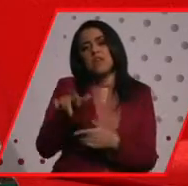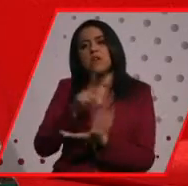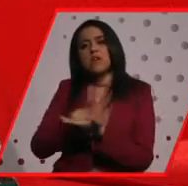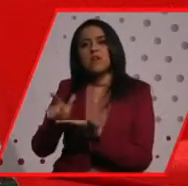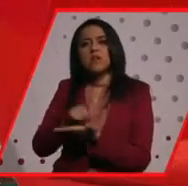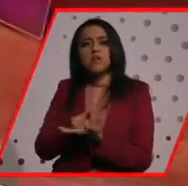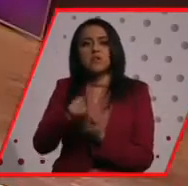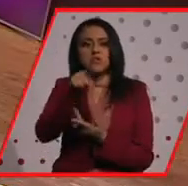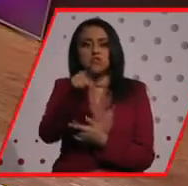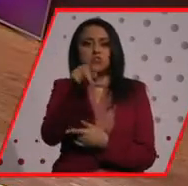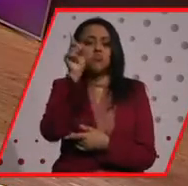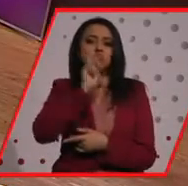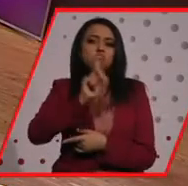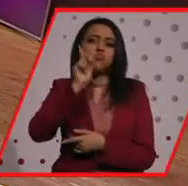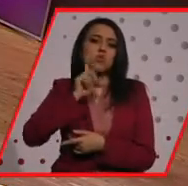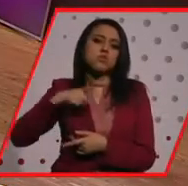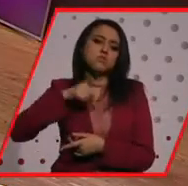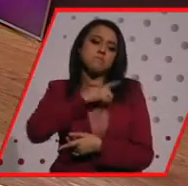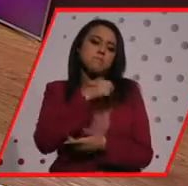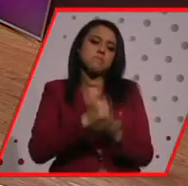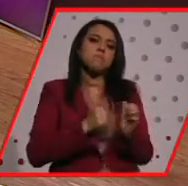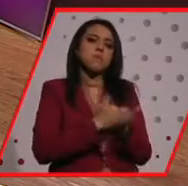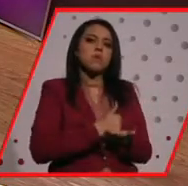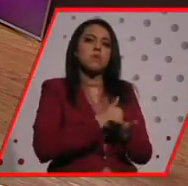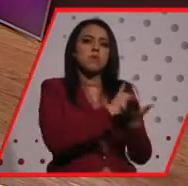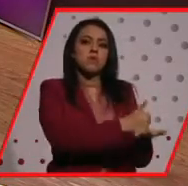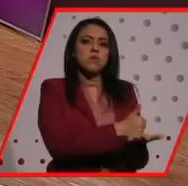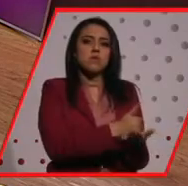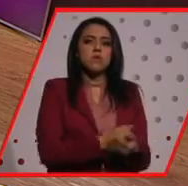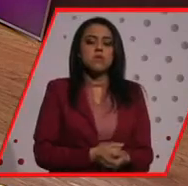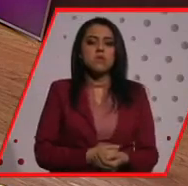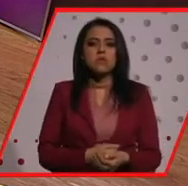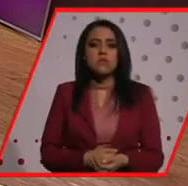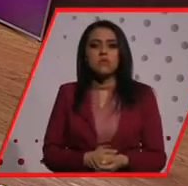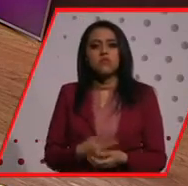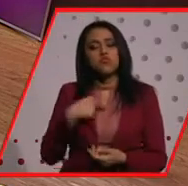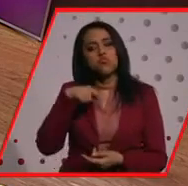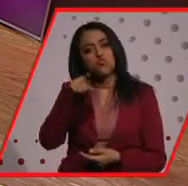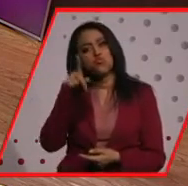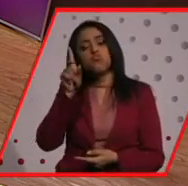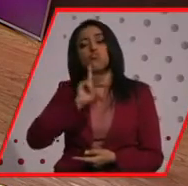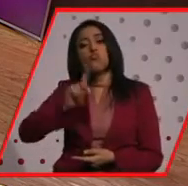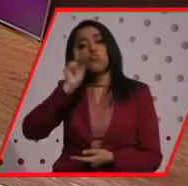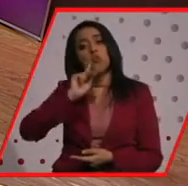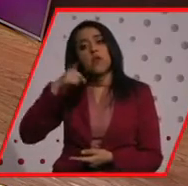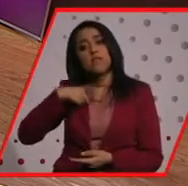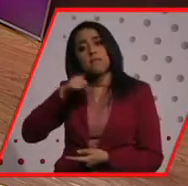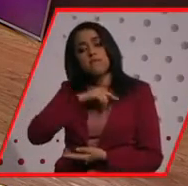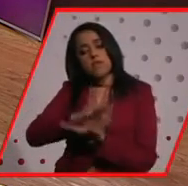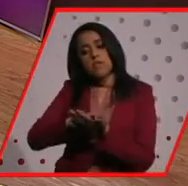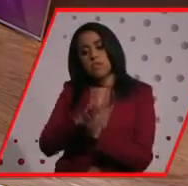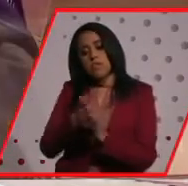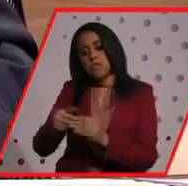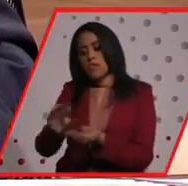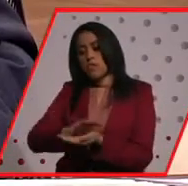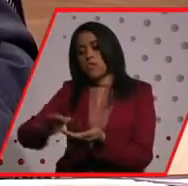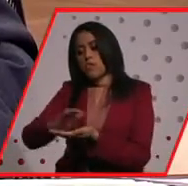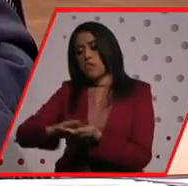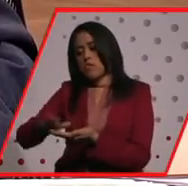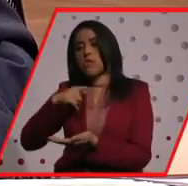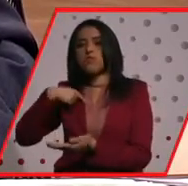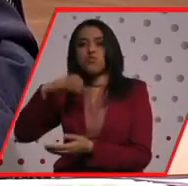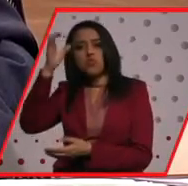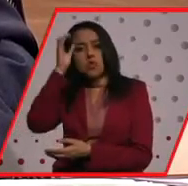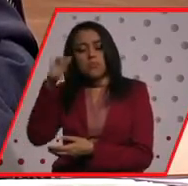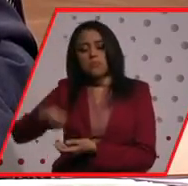eres mujercita, ayuda a tu hermano. No, yo no tengo hermanos. Tú eres mujercita, lava los platos. ¿Sí? Tú eres mujercita, haz la cama. Tú eres mujercita,